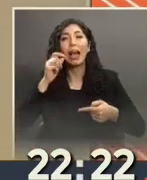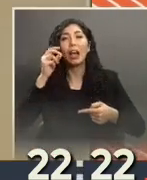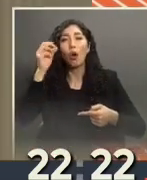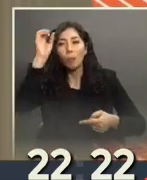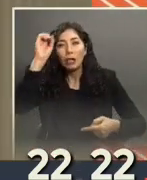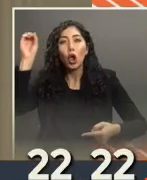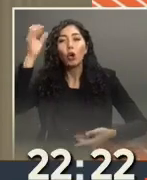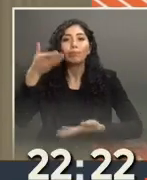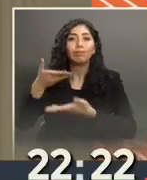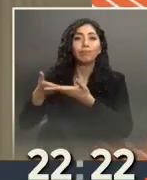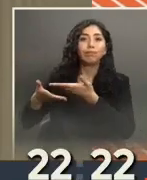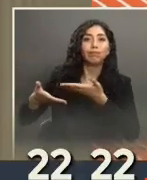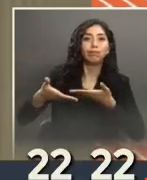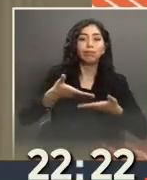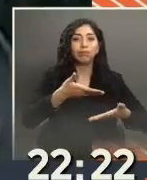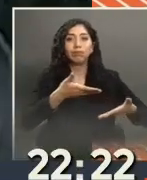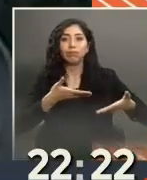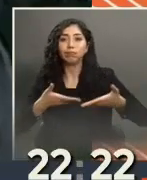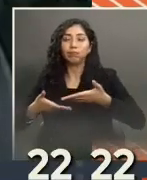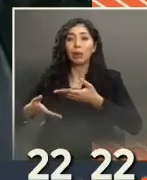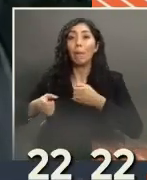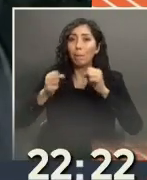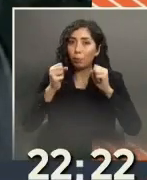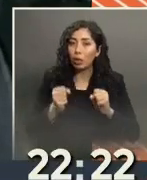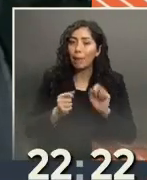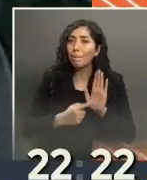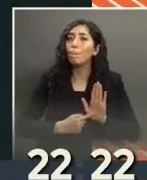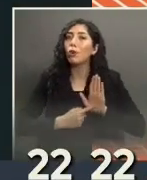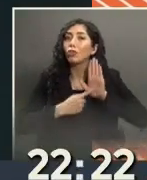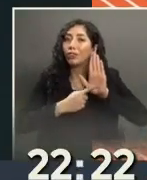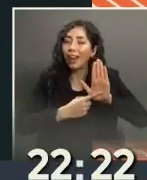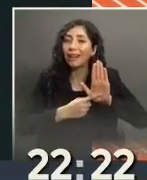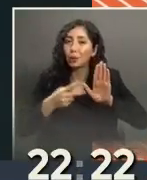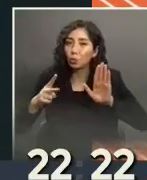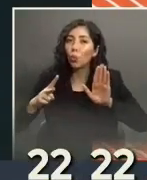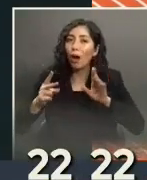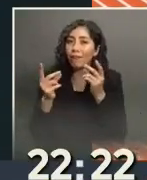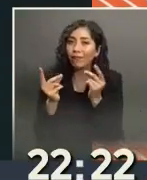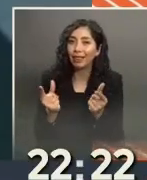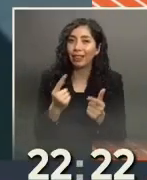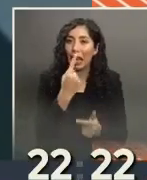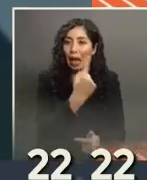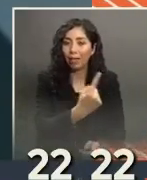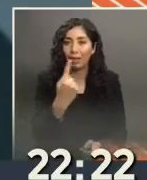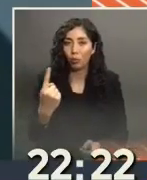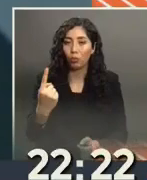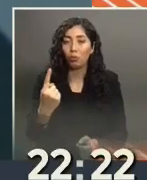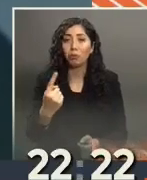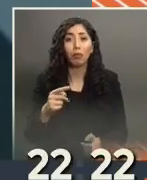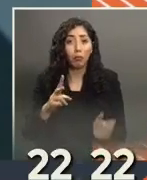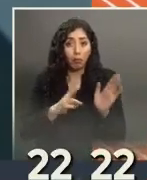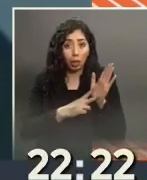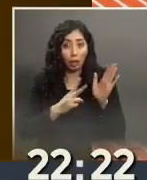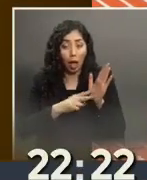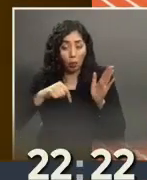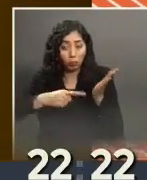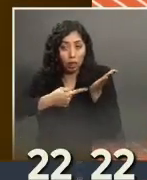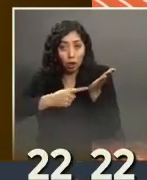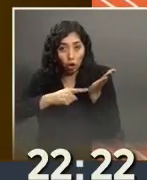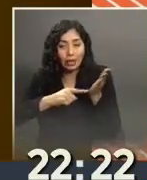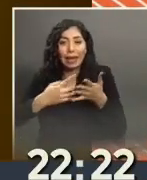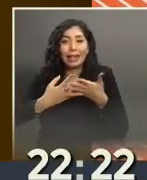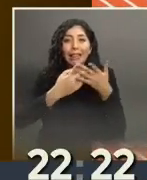la posibilidad de que los desafiantes muestran sus mejores herramientas y habilidades es cierto con la tecnología de hoy y las redes sociales